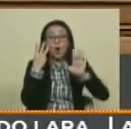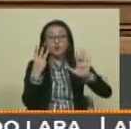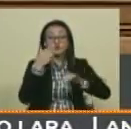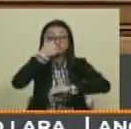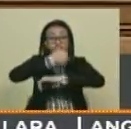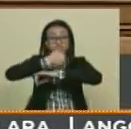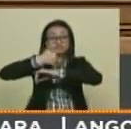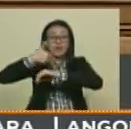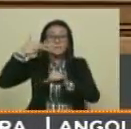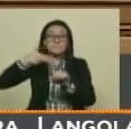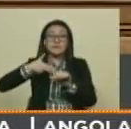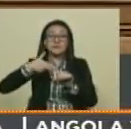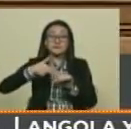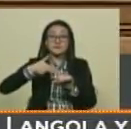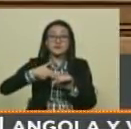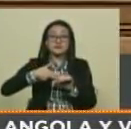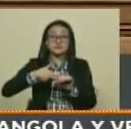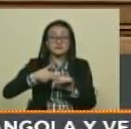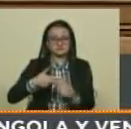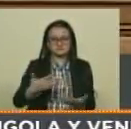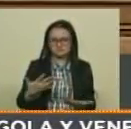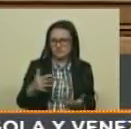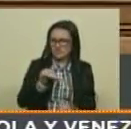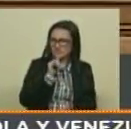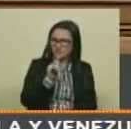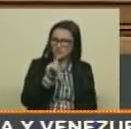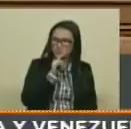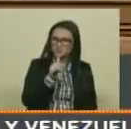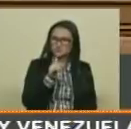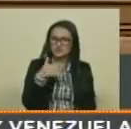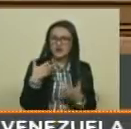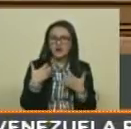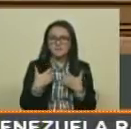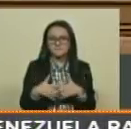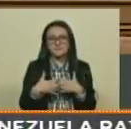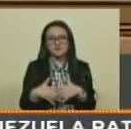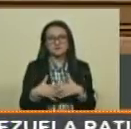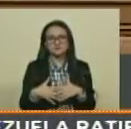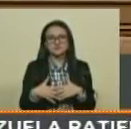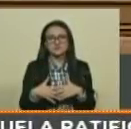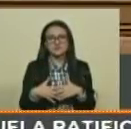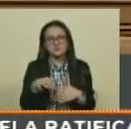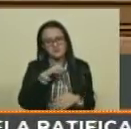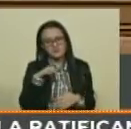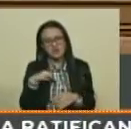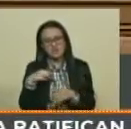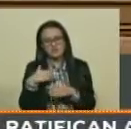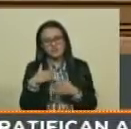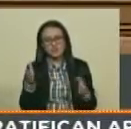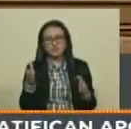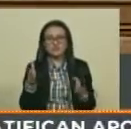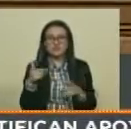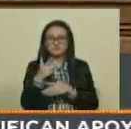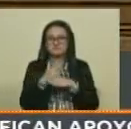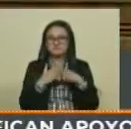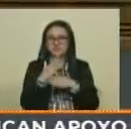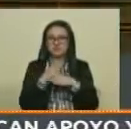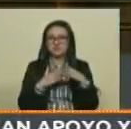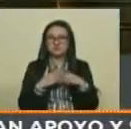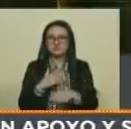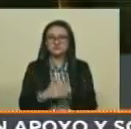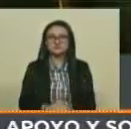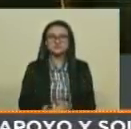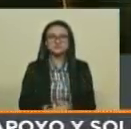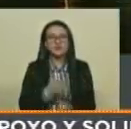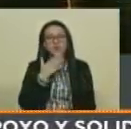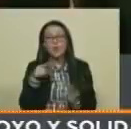PDVSA por una serie de irregularidades denunciadas en la empresa mixta, entre las que se encontraban, vean ustedes, incumplimiento de